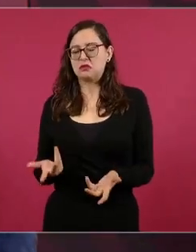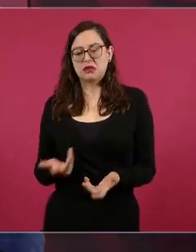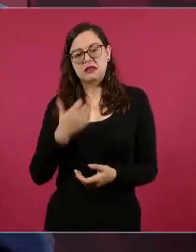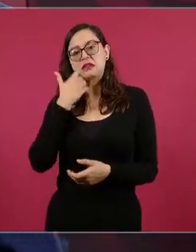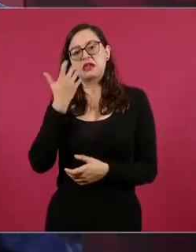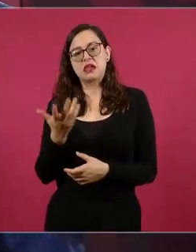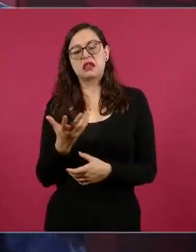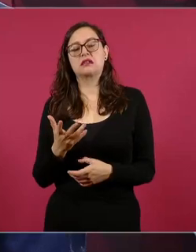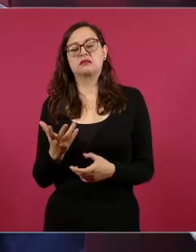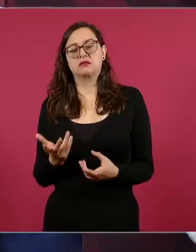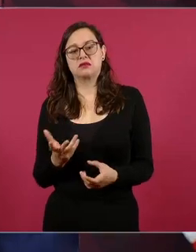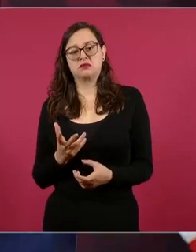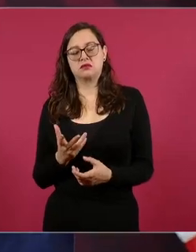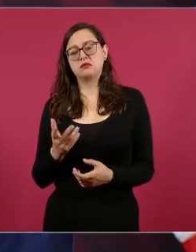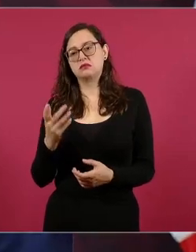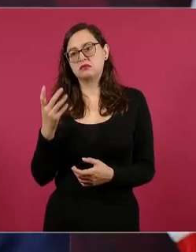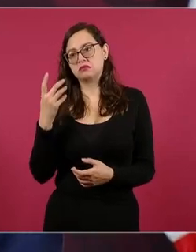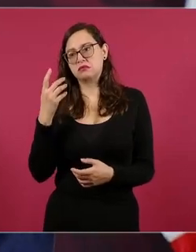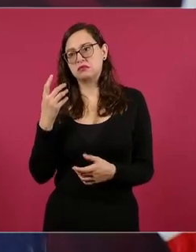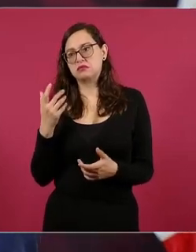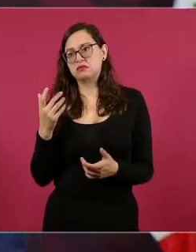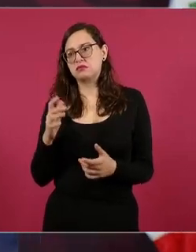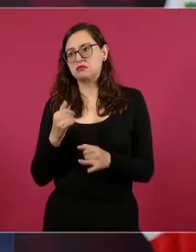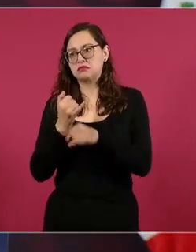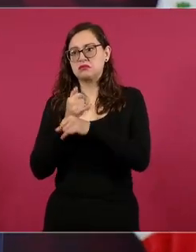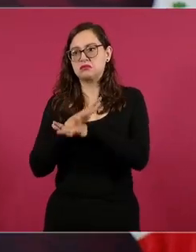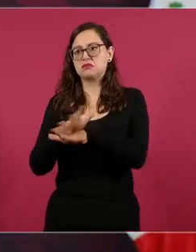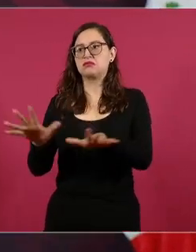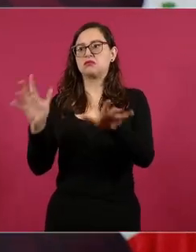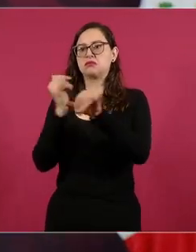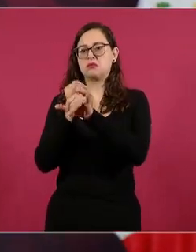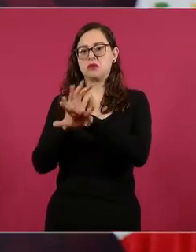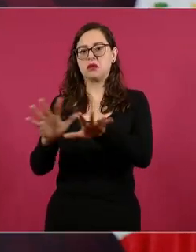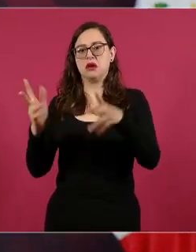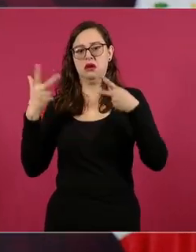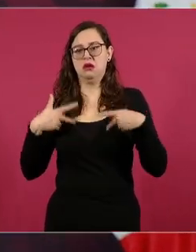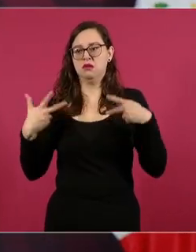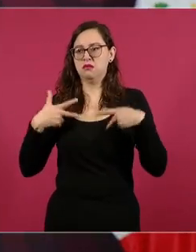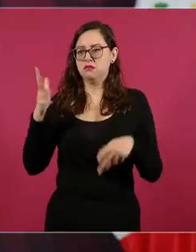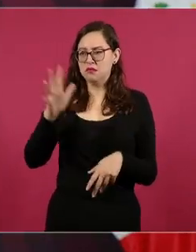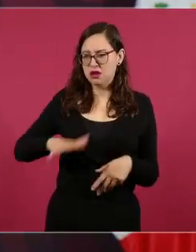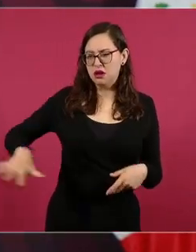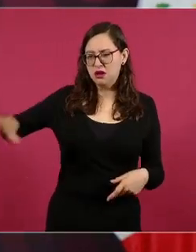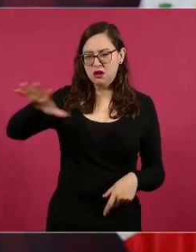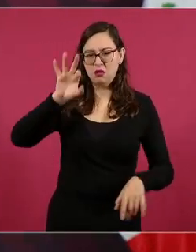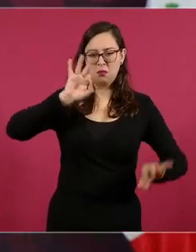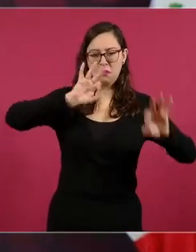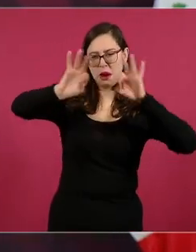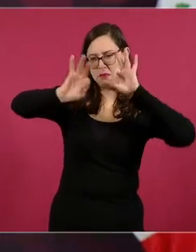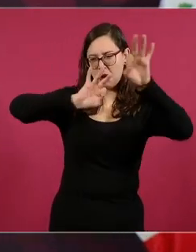y manipular a la llamada opinión pública.